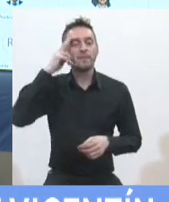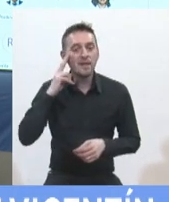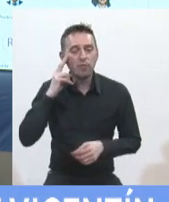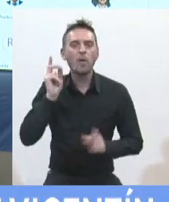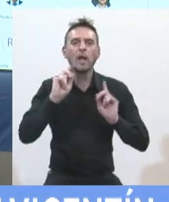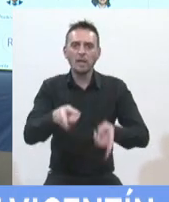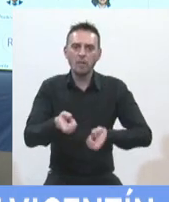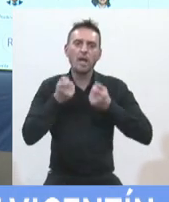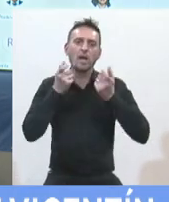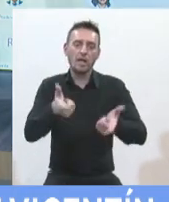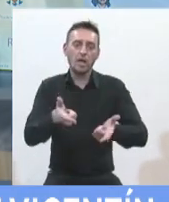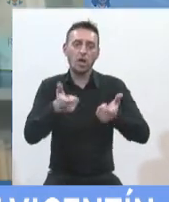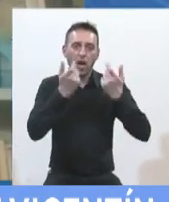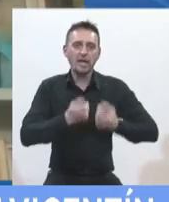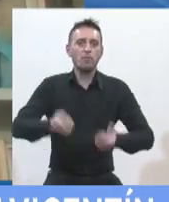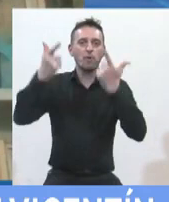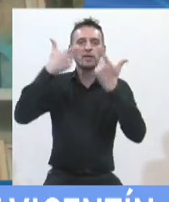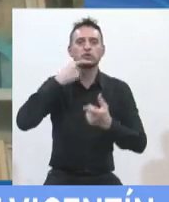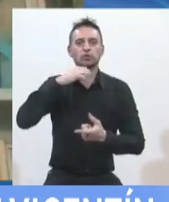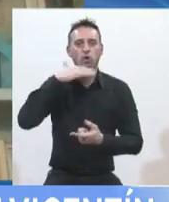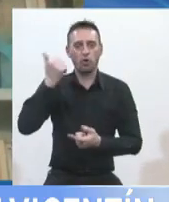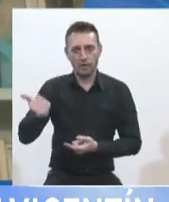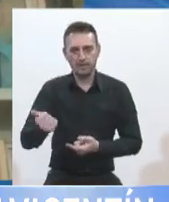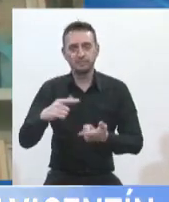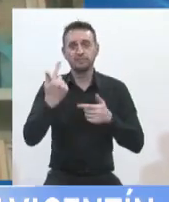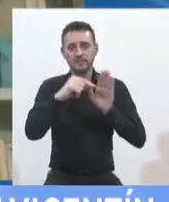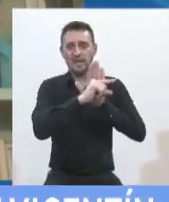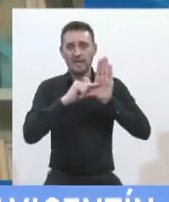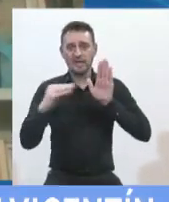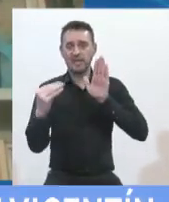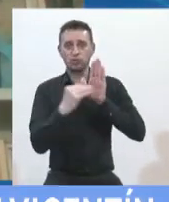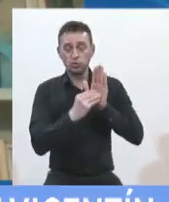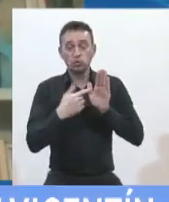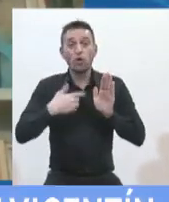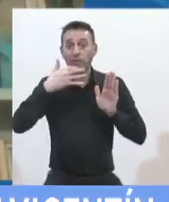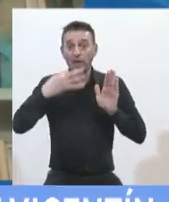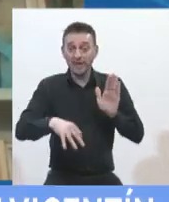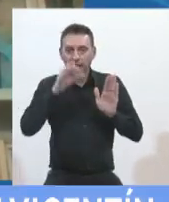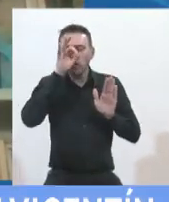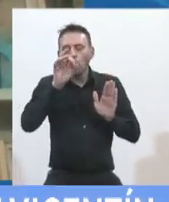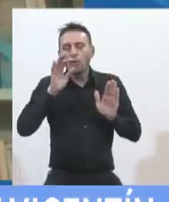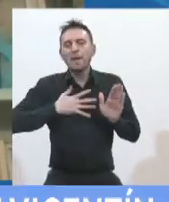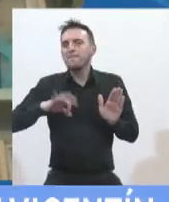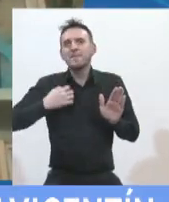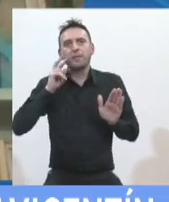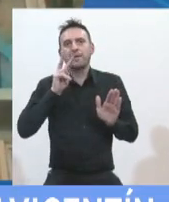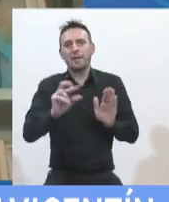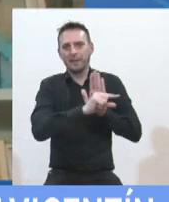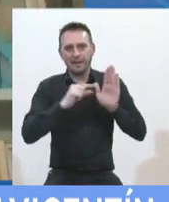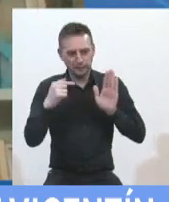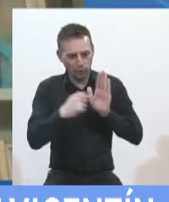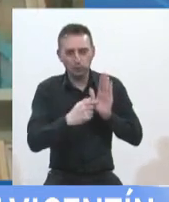se les permitió importar soja y con una resolución que sinceramente yo nunca vi en mi vida porque la